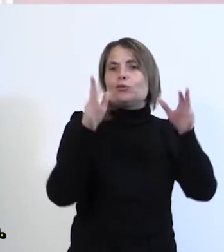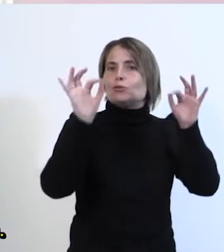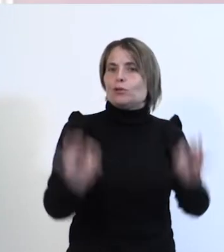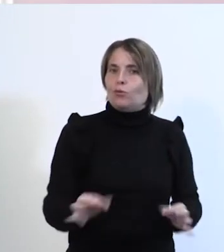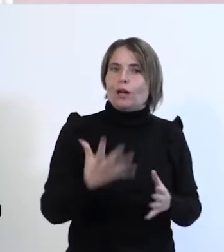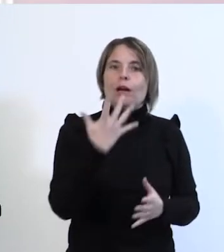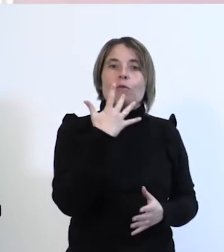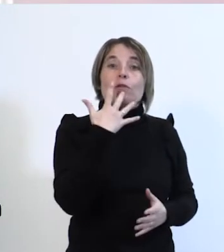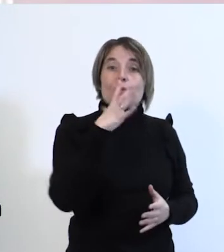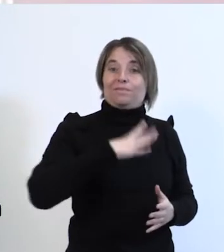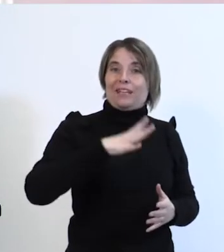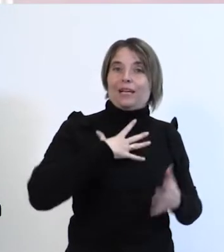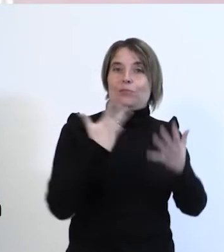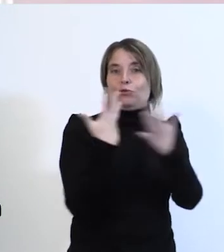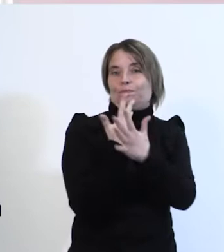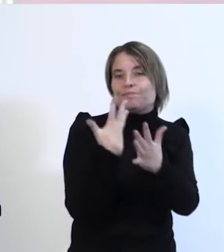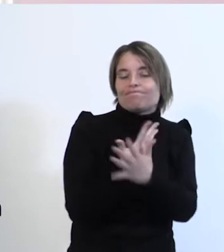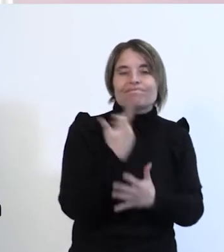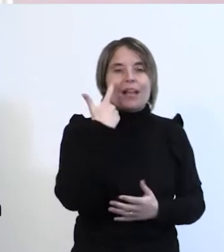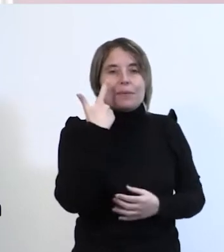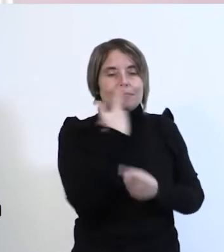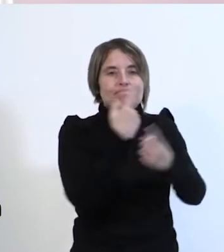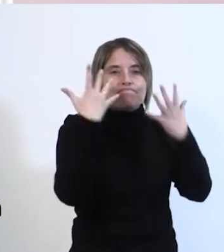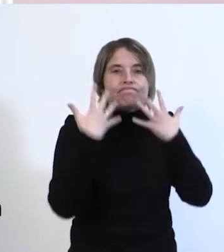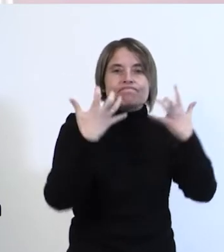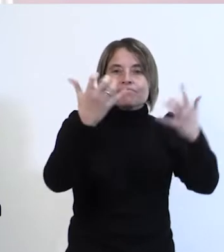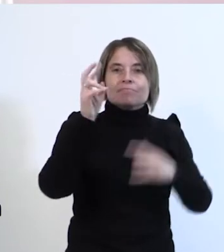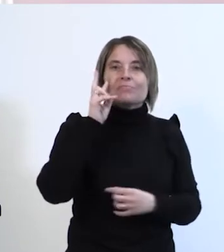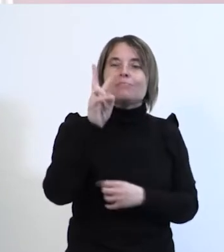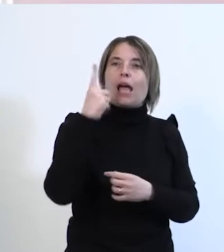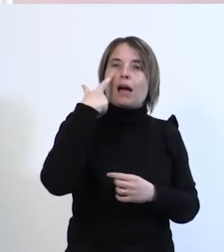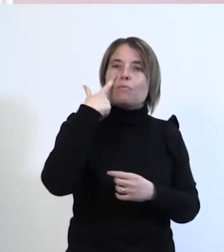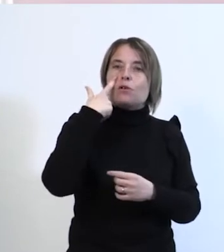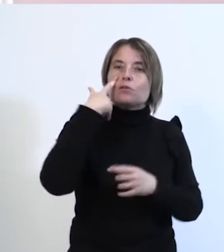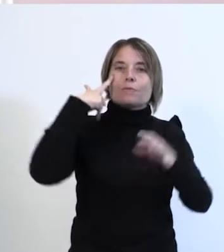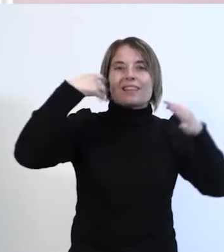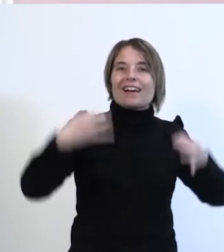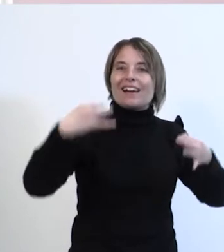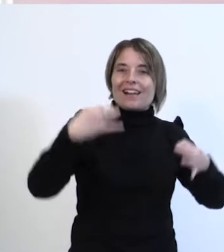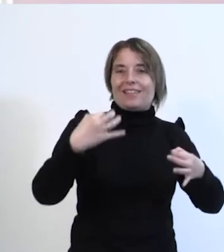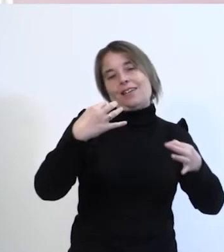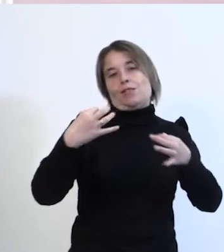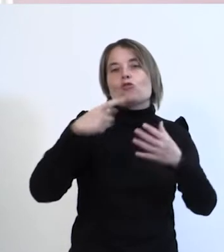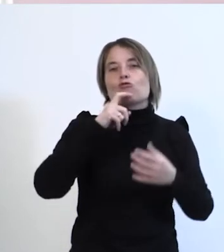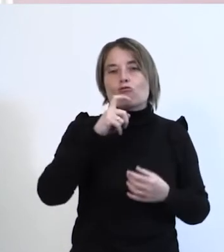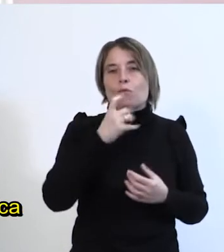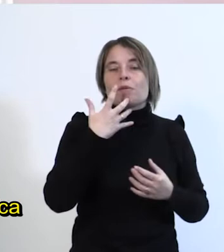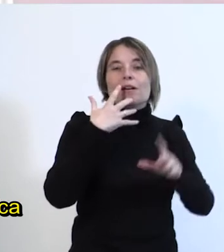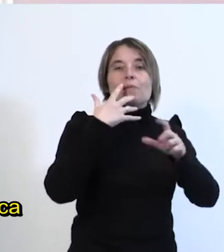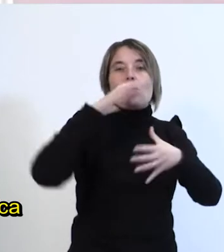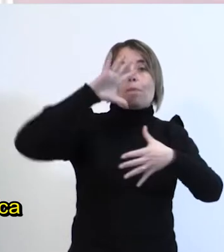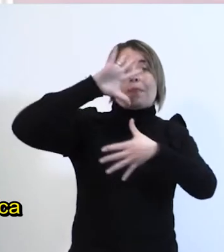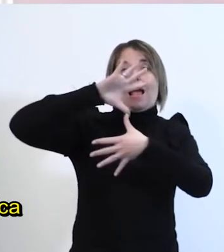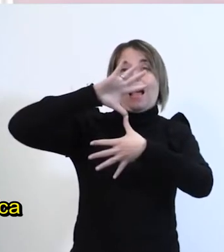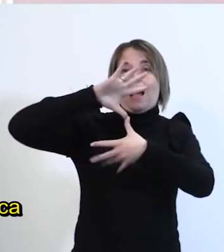población. Cuéntanos estos casos también para que veamos bien esa foto de esta realidad que nos estás marcando, cómo en